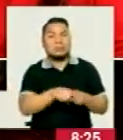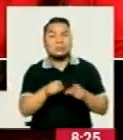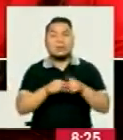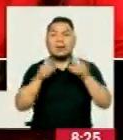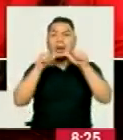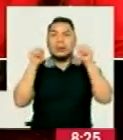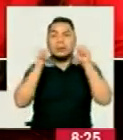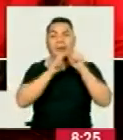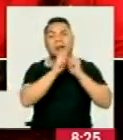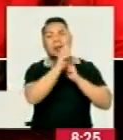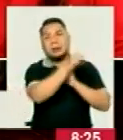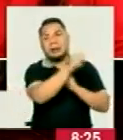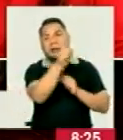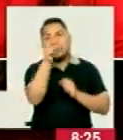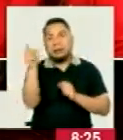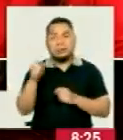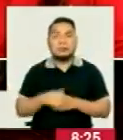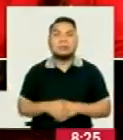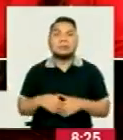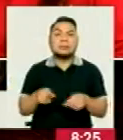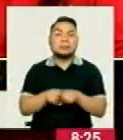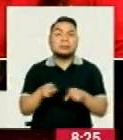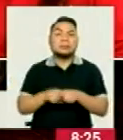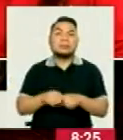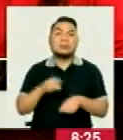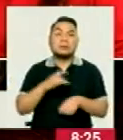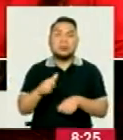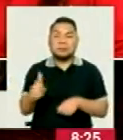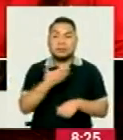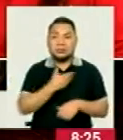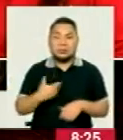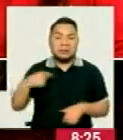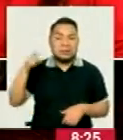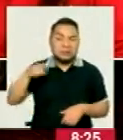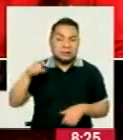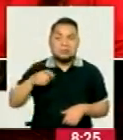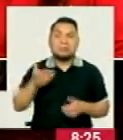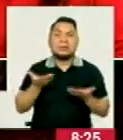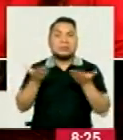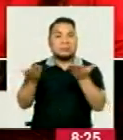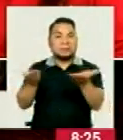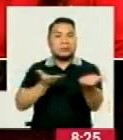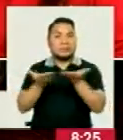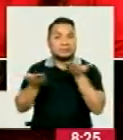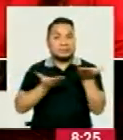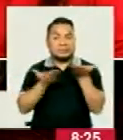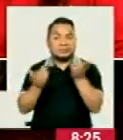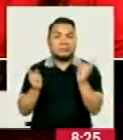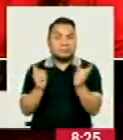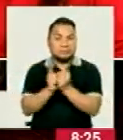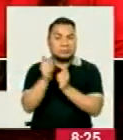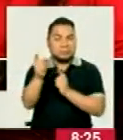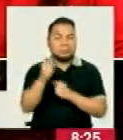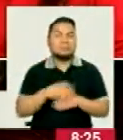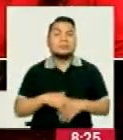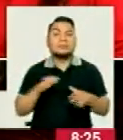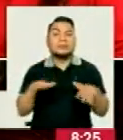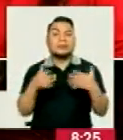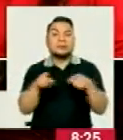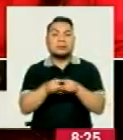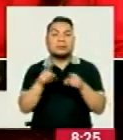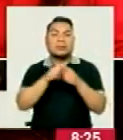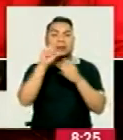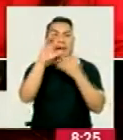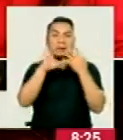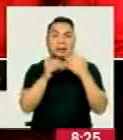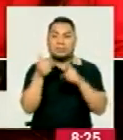Amazonía, donde además de la ausencia del Estado, de la necesidad de tener servicios del Estado, hay también características